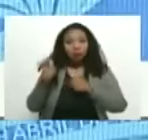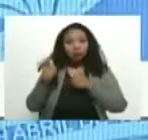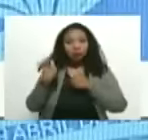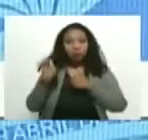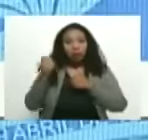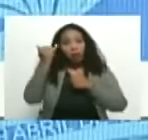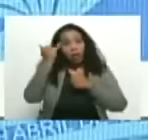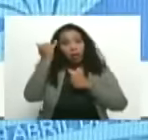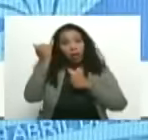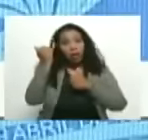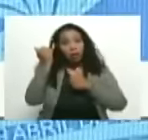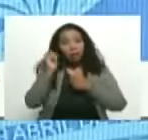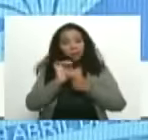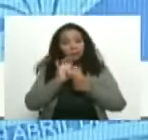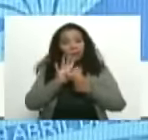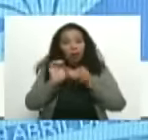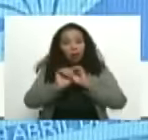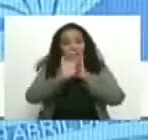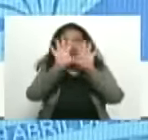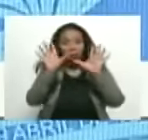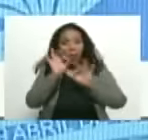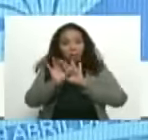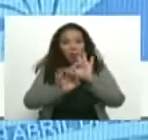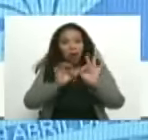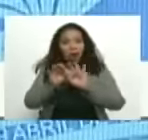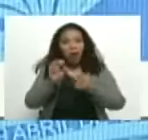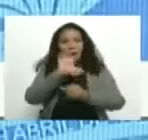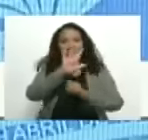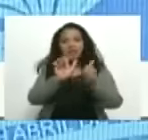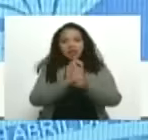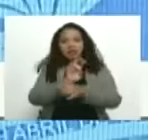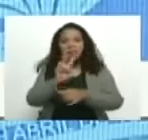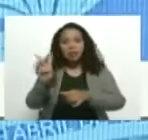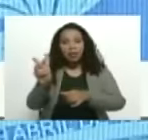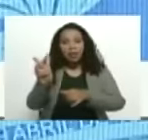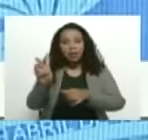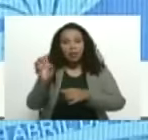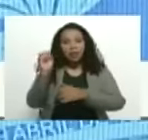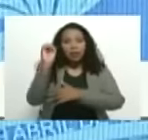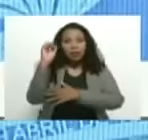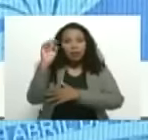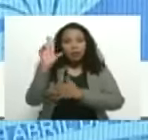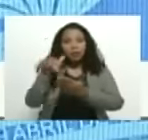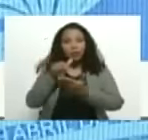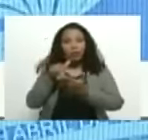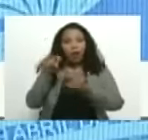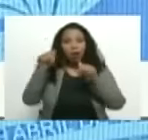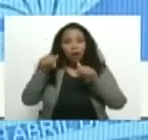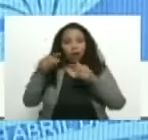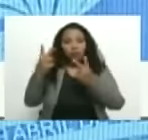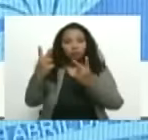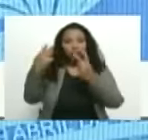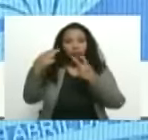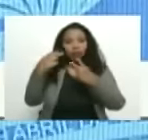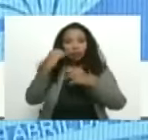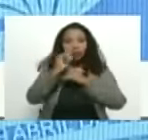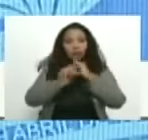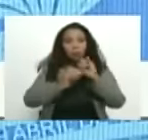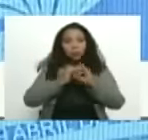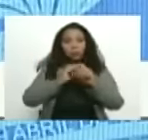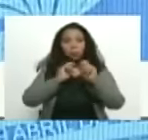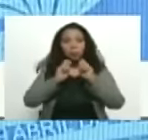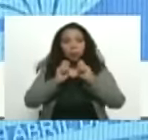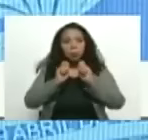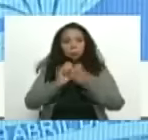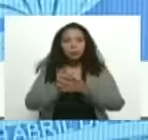idea para llevar, vicepresidente de la Asamblea Nacional, Pedro Infante, que está de observador internacional aquí en esta rueda de prensa,